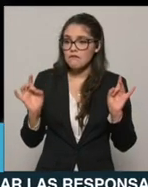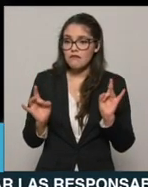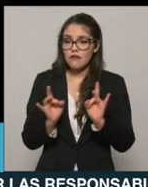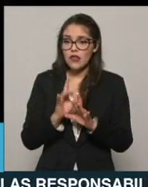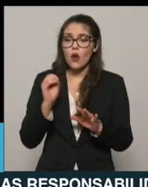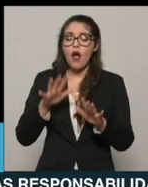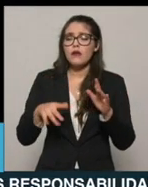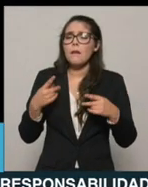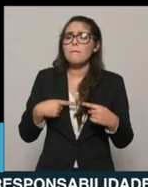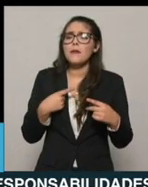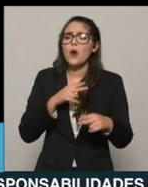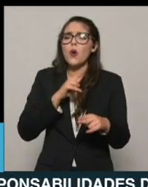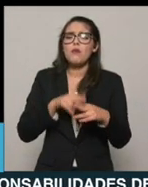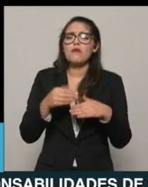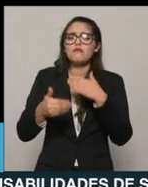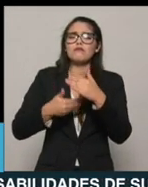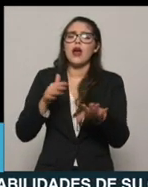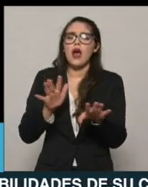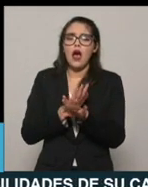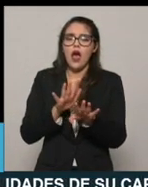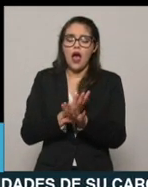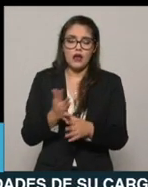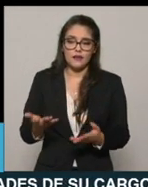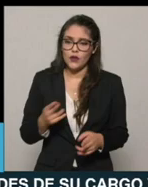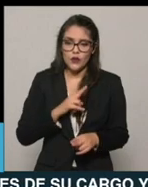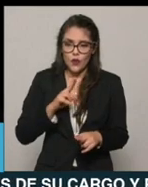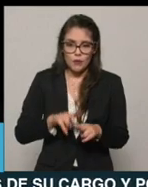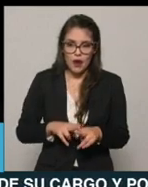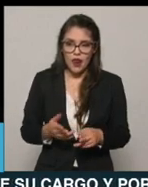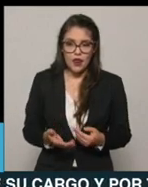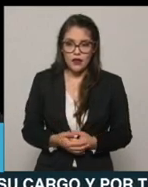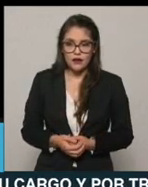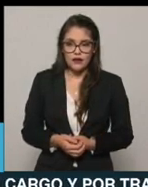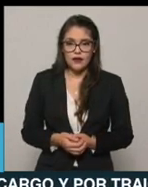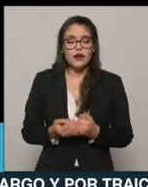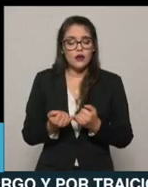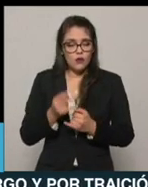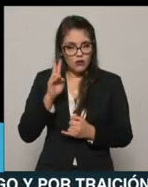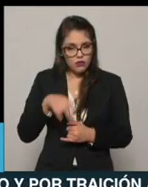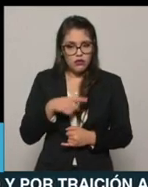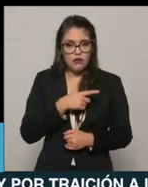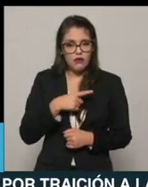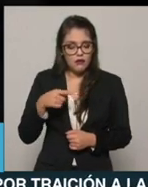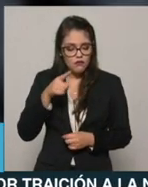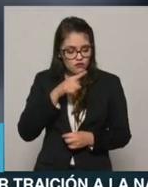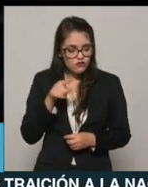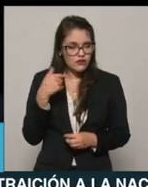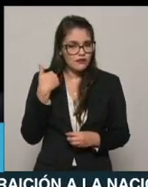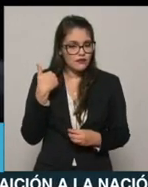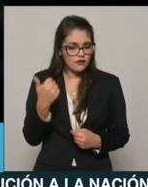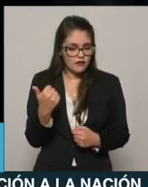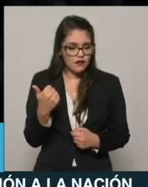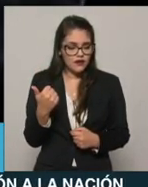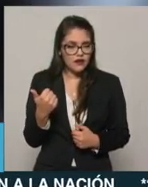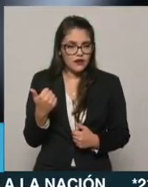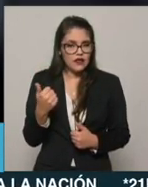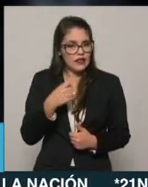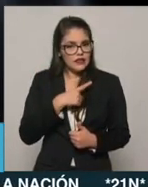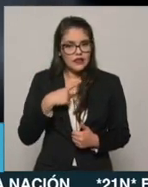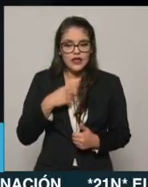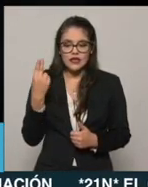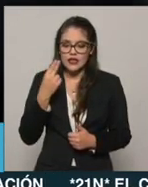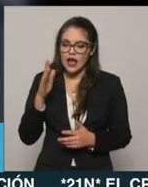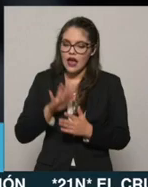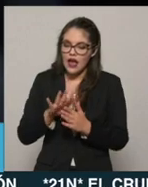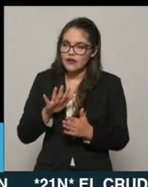desarrollo del ser humano va cambiando. Y definitivamente hay que tener muy claro que hay que buscar ayuda cuando